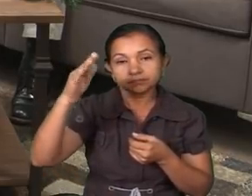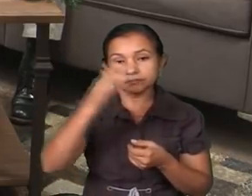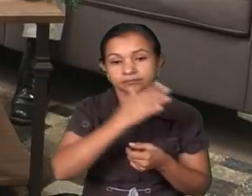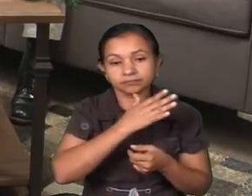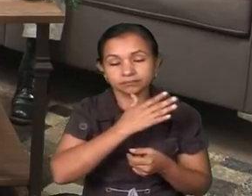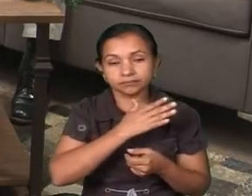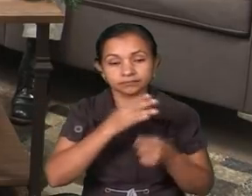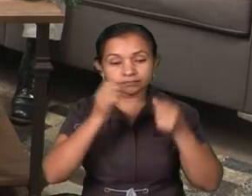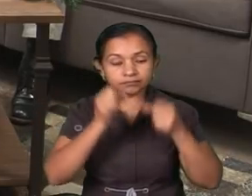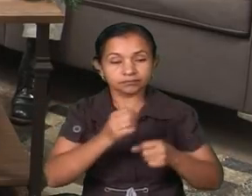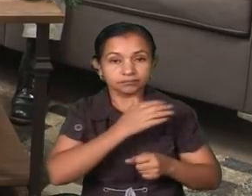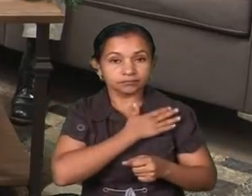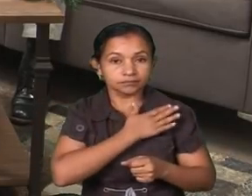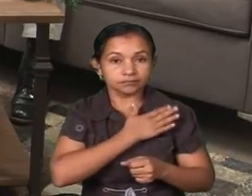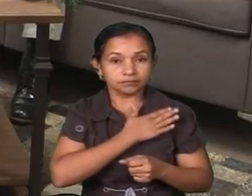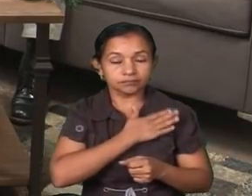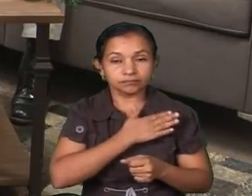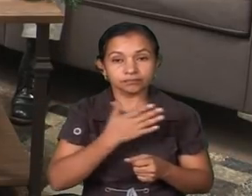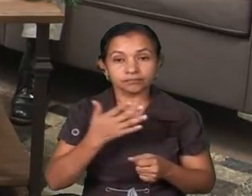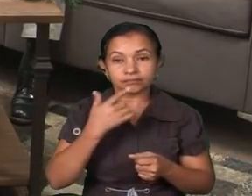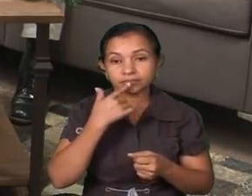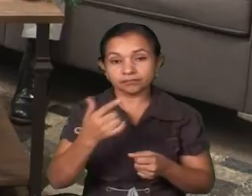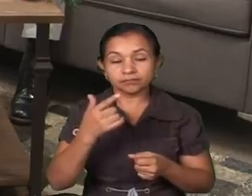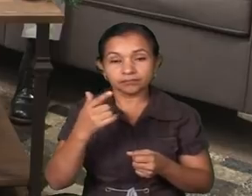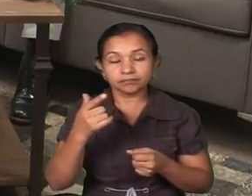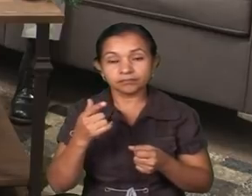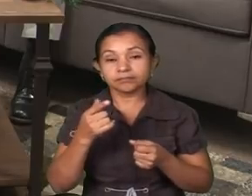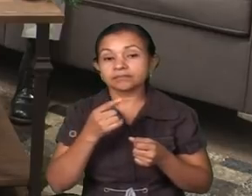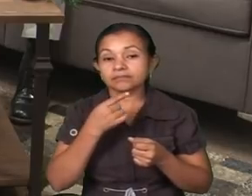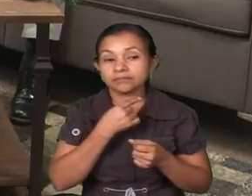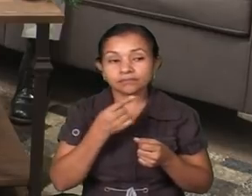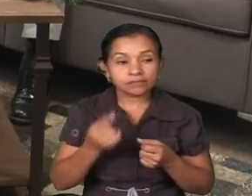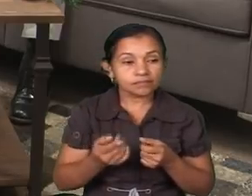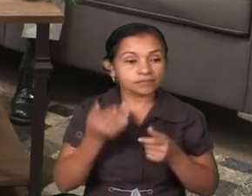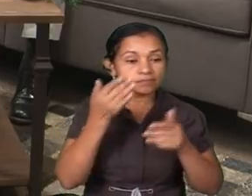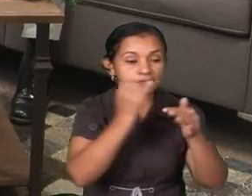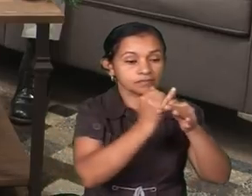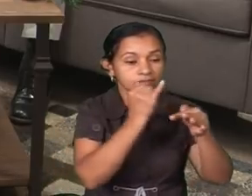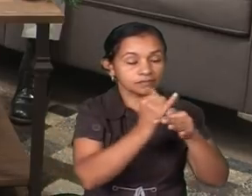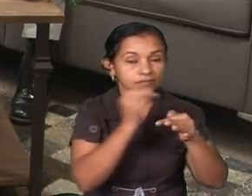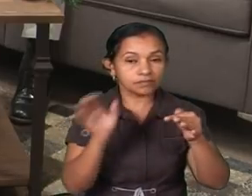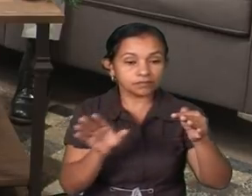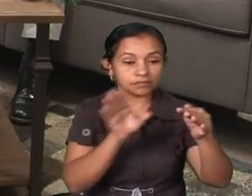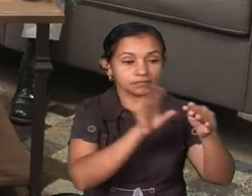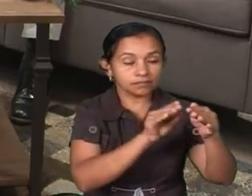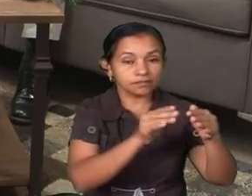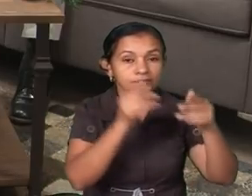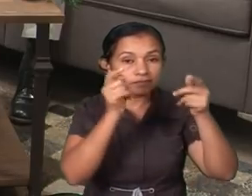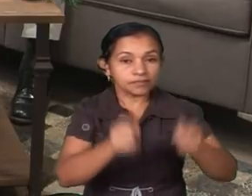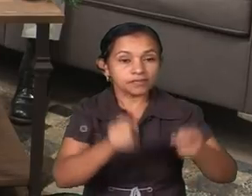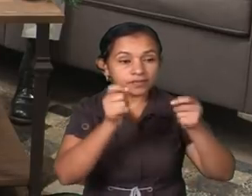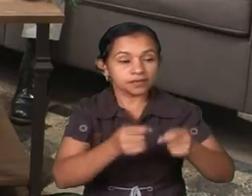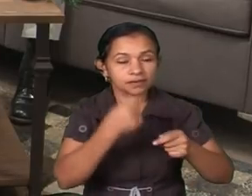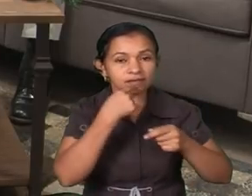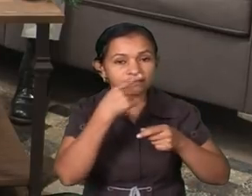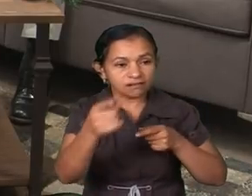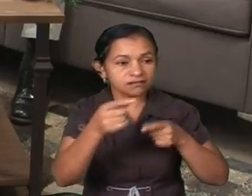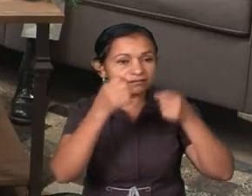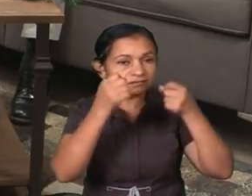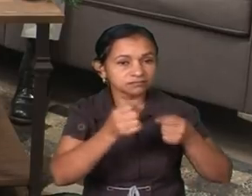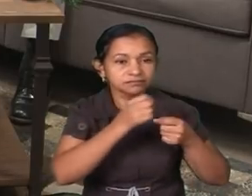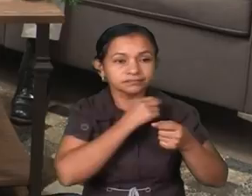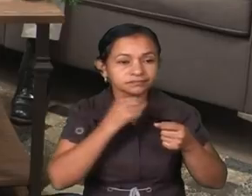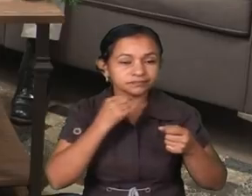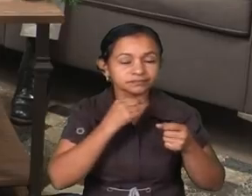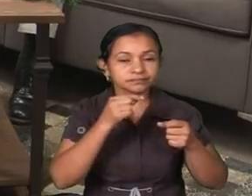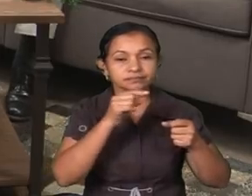Entonces, la Guardia se quejaba ante el obispo que estaba en Granada, y el